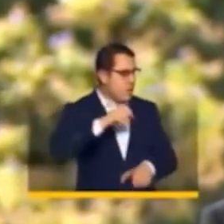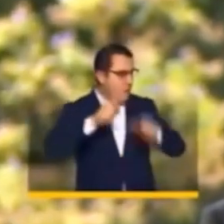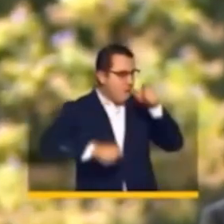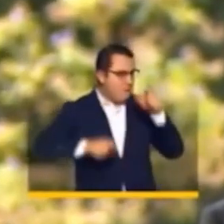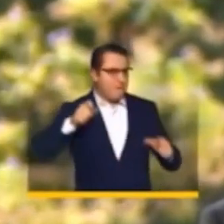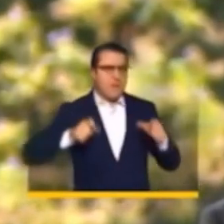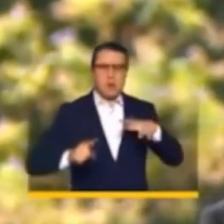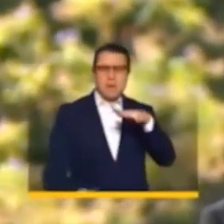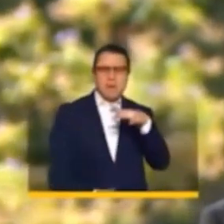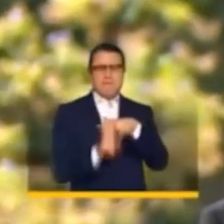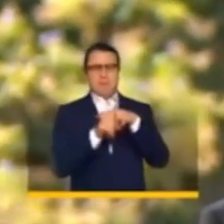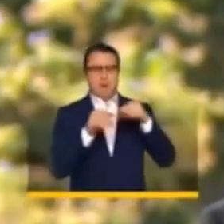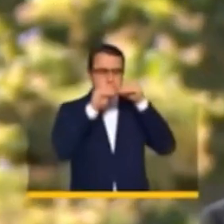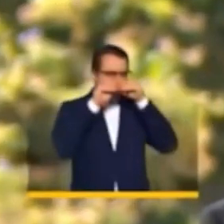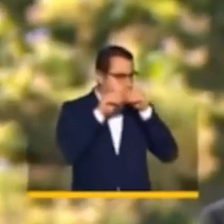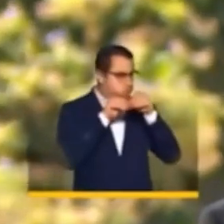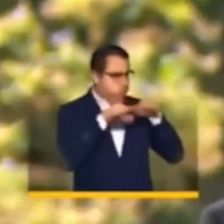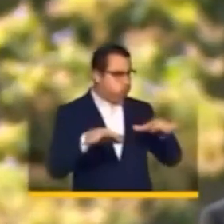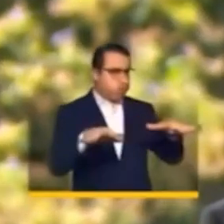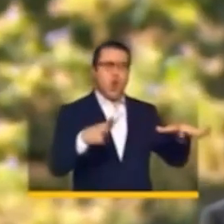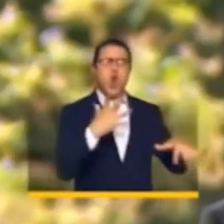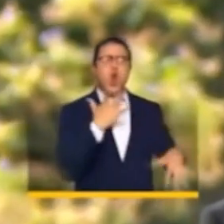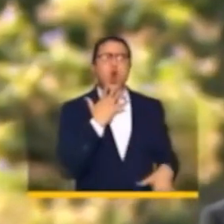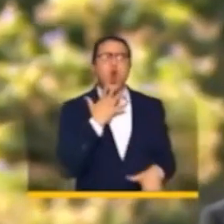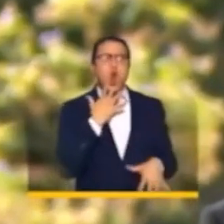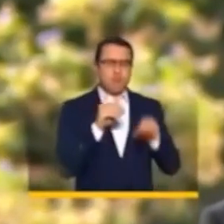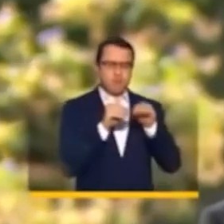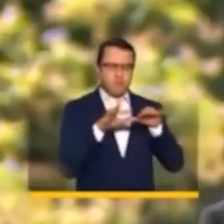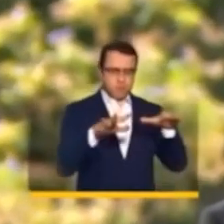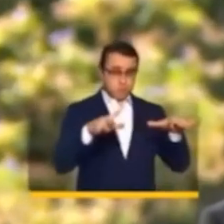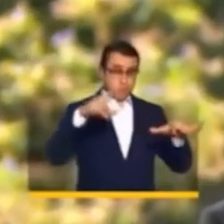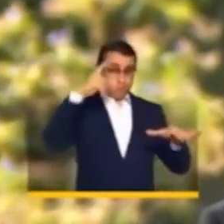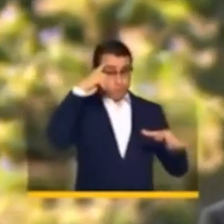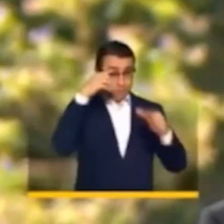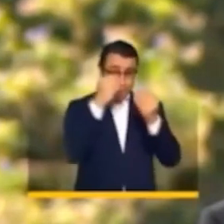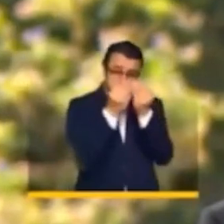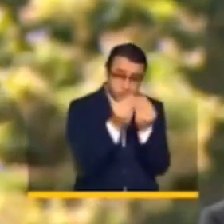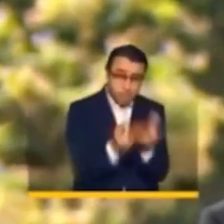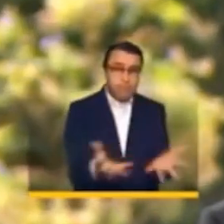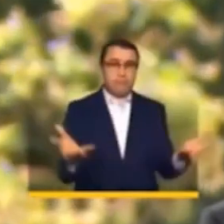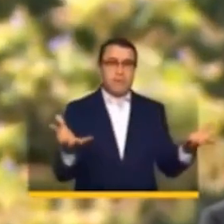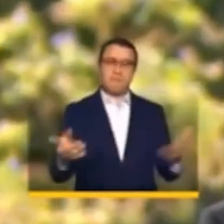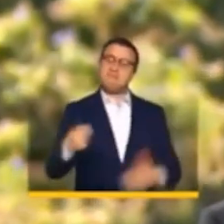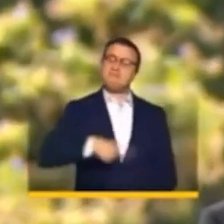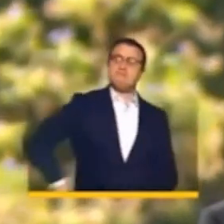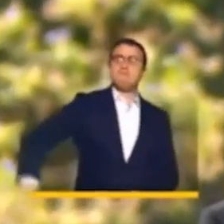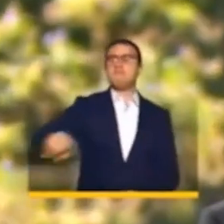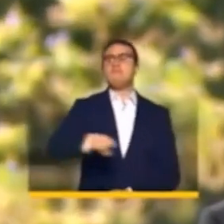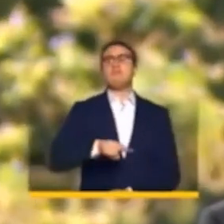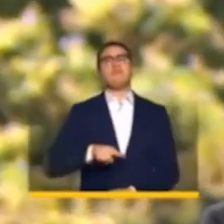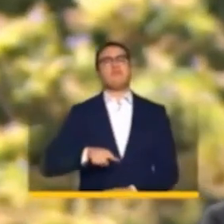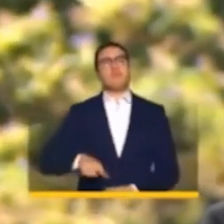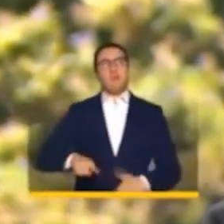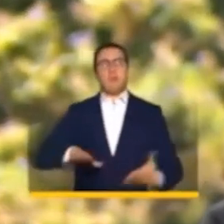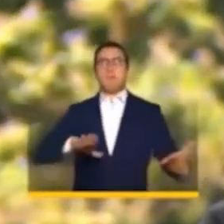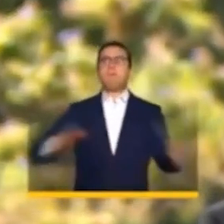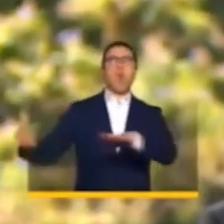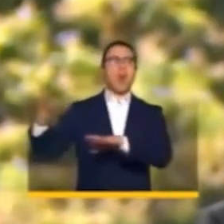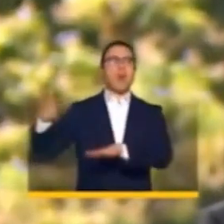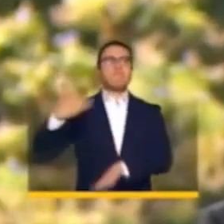de explosión multicolor del pensamiento, entonces también merecen